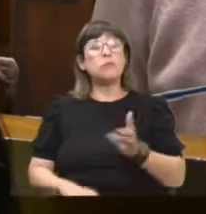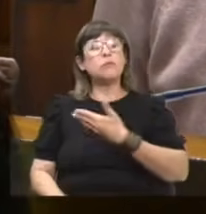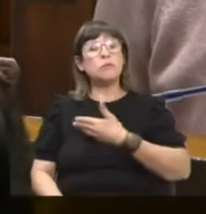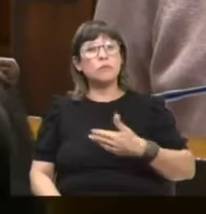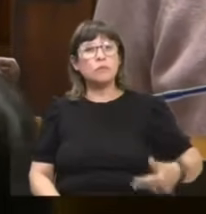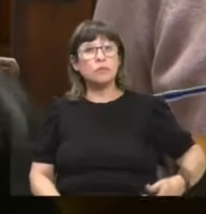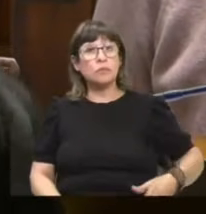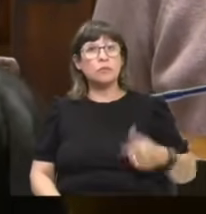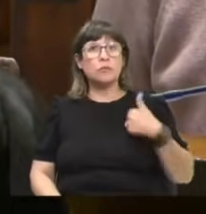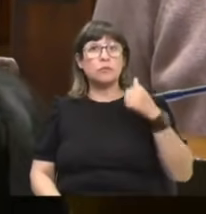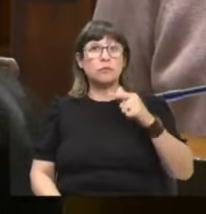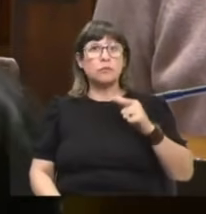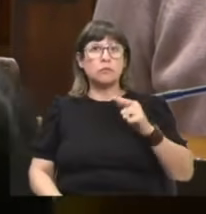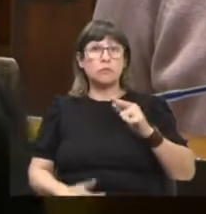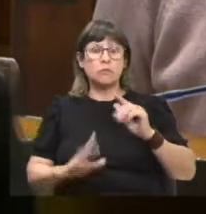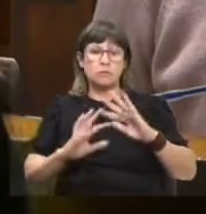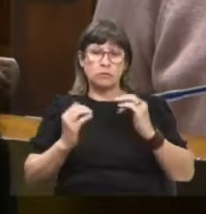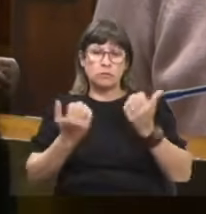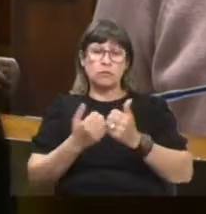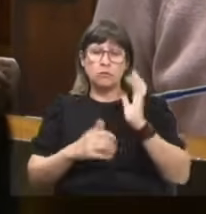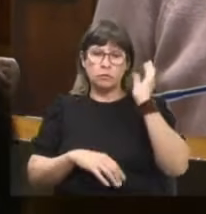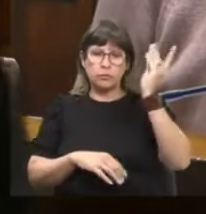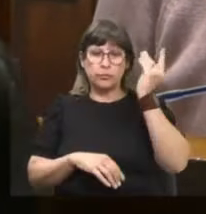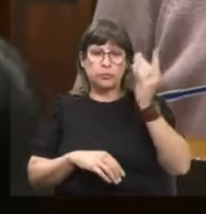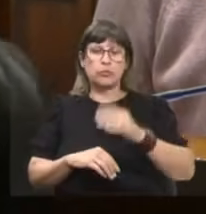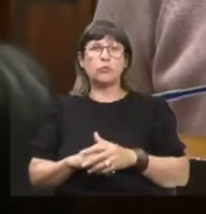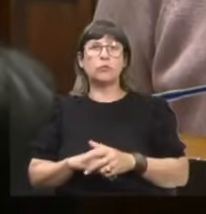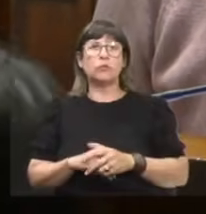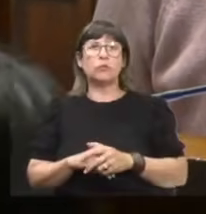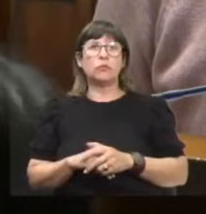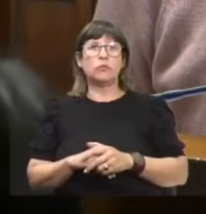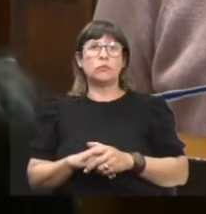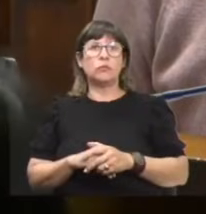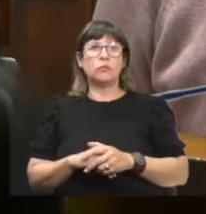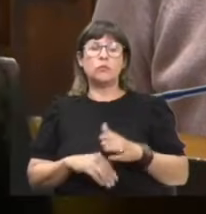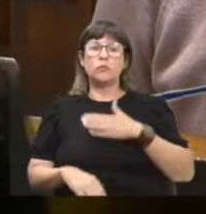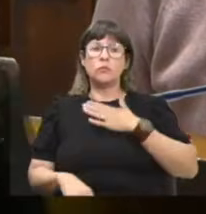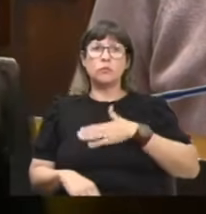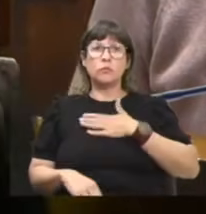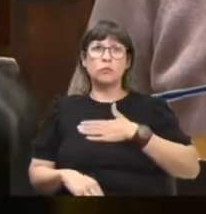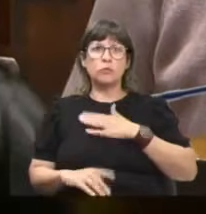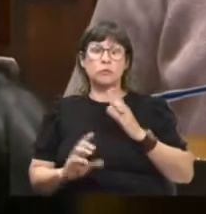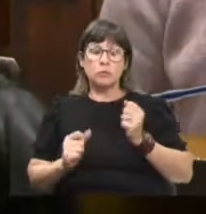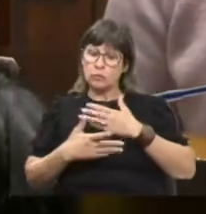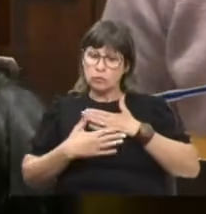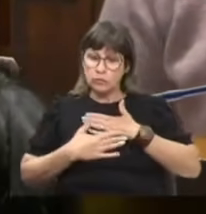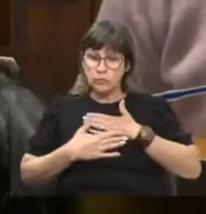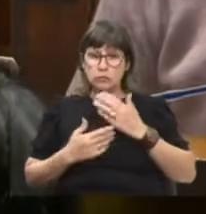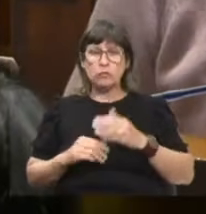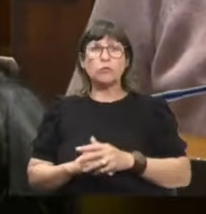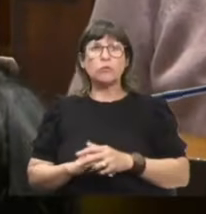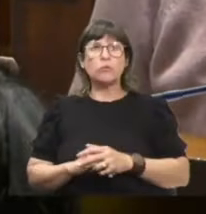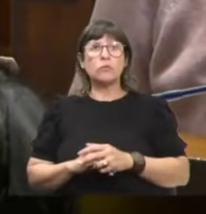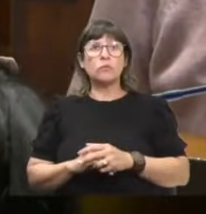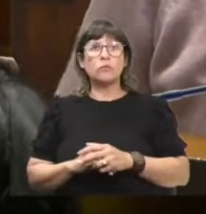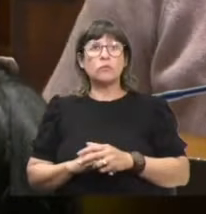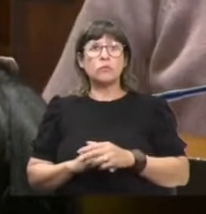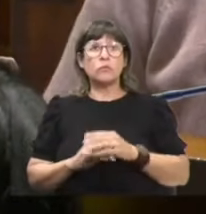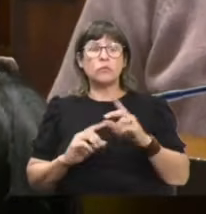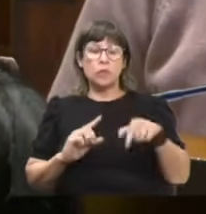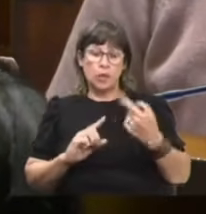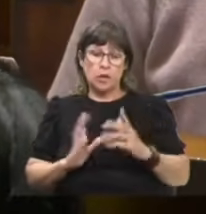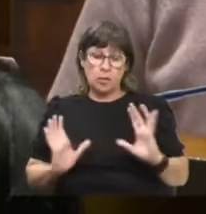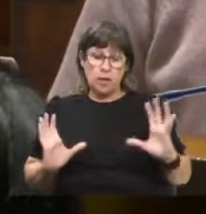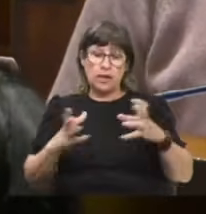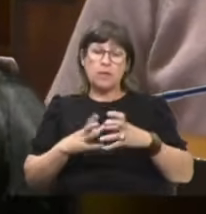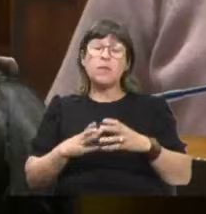Presidente y Pleno de la Cámara de Representantes. Es un gusto para mí y para mi equipo del